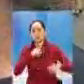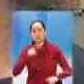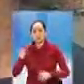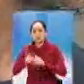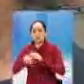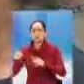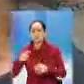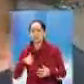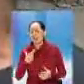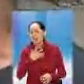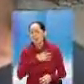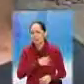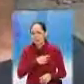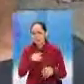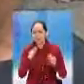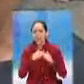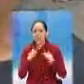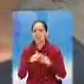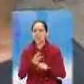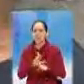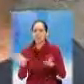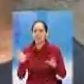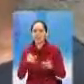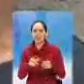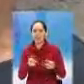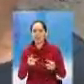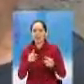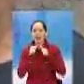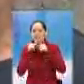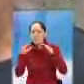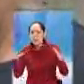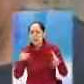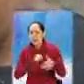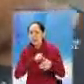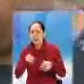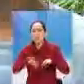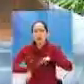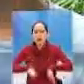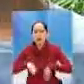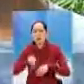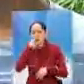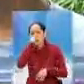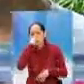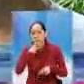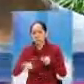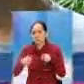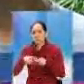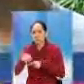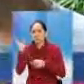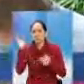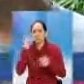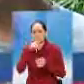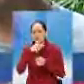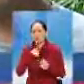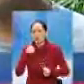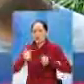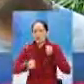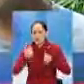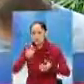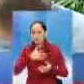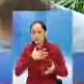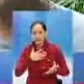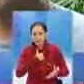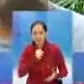salimos tanto. Nos arruinó todas nuestras cositas, los animales, todo se lo llevó el río. Tenemos que salir corriendo, sacando todos